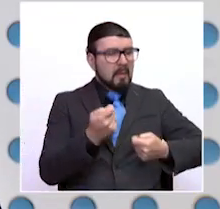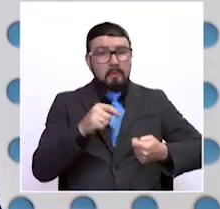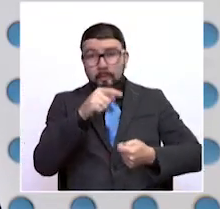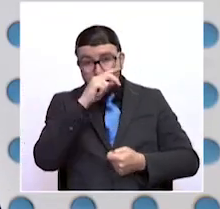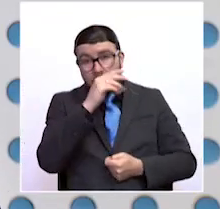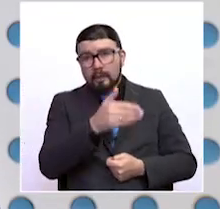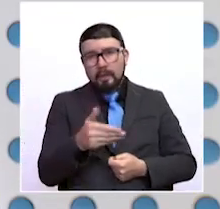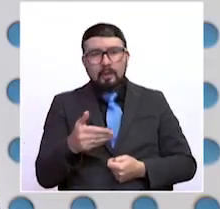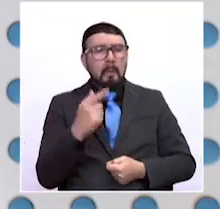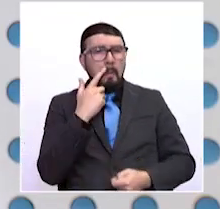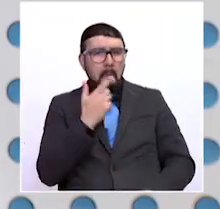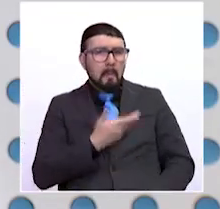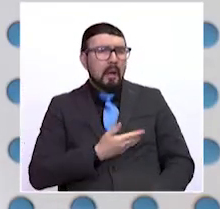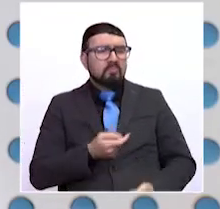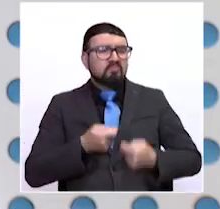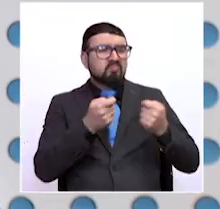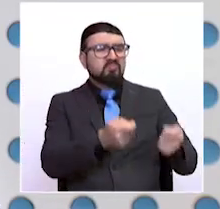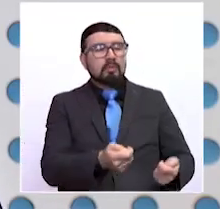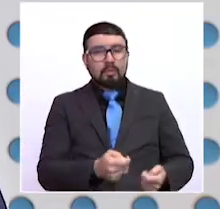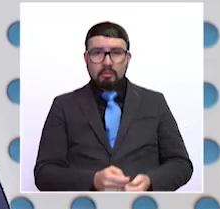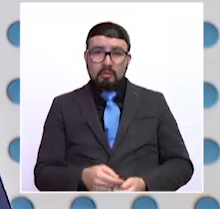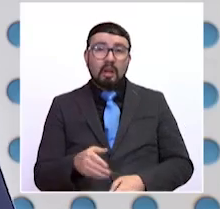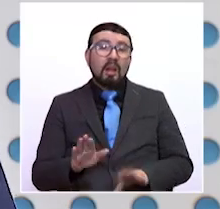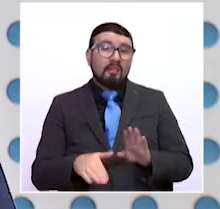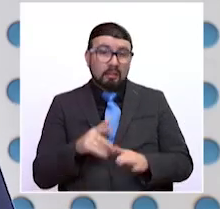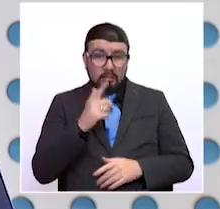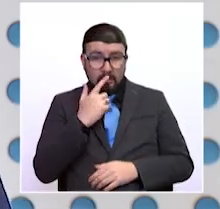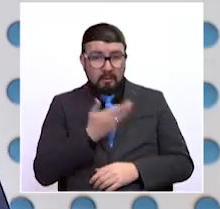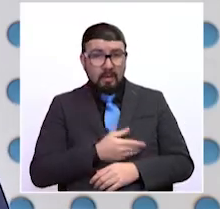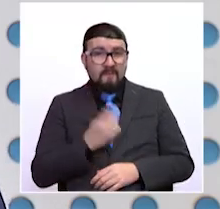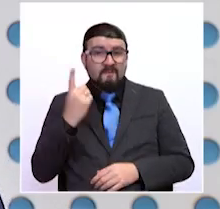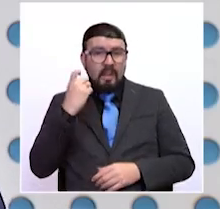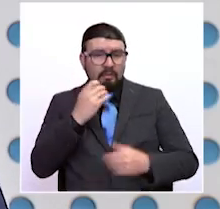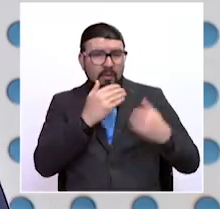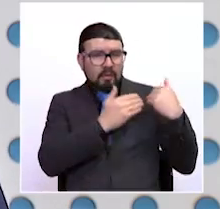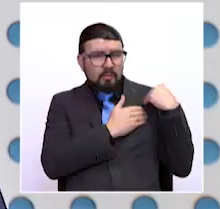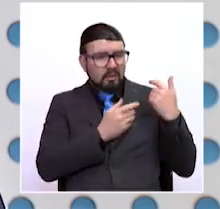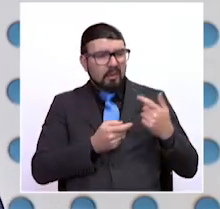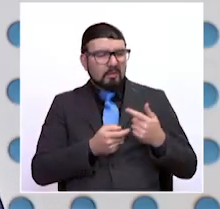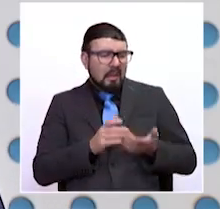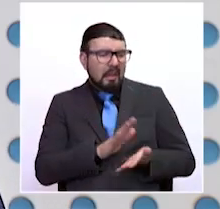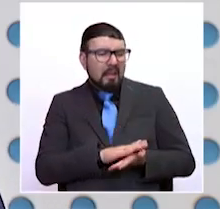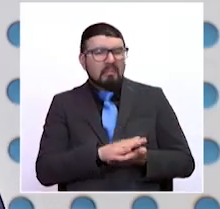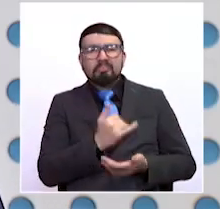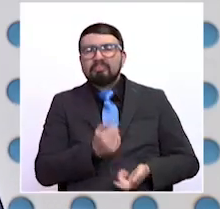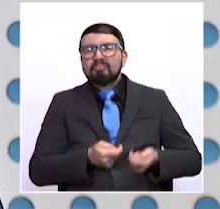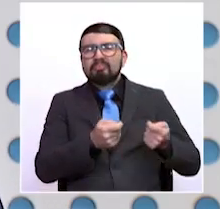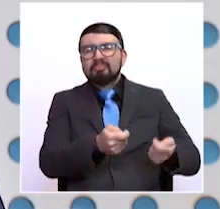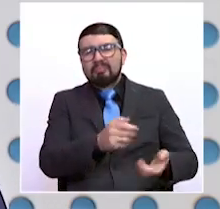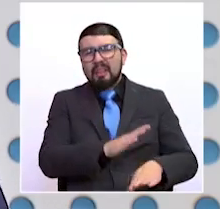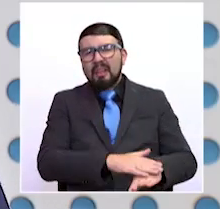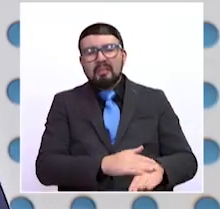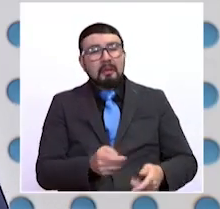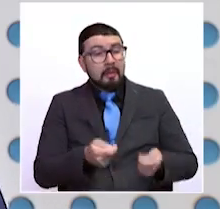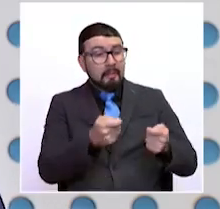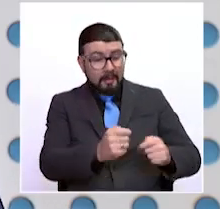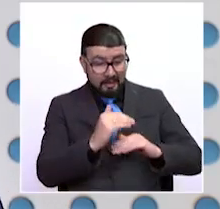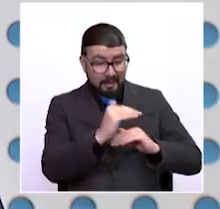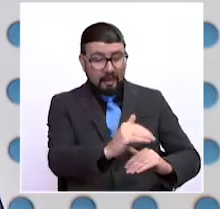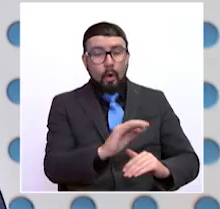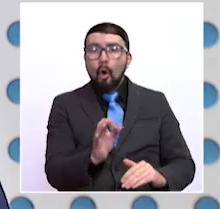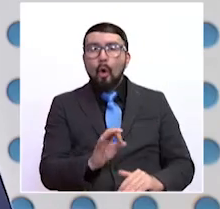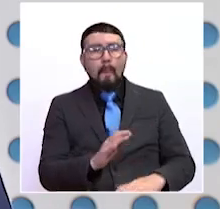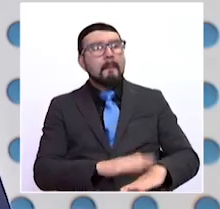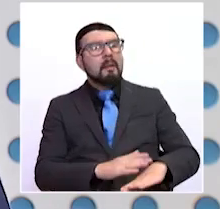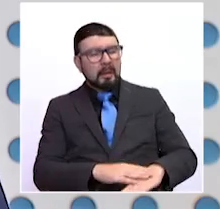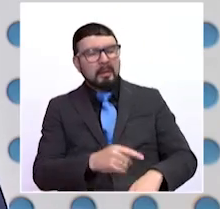a estos papás que en forma casi que irresponsable vemos cómo le dan a sus niños o cómo permiten